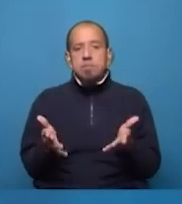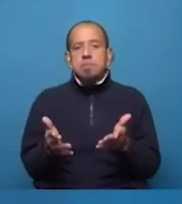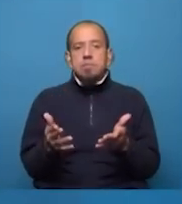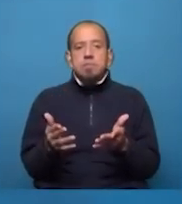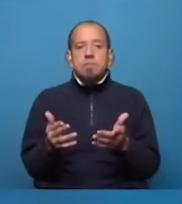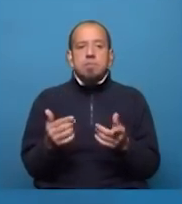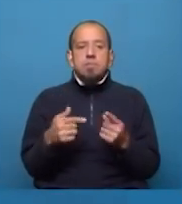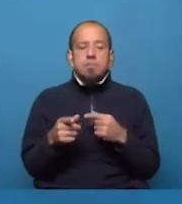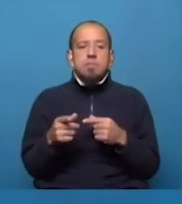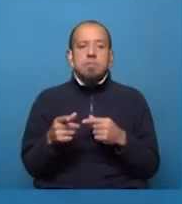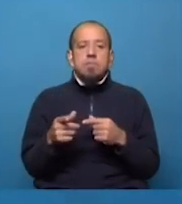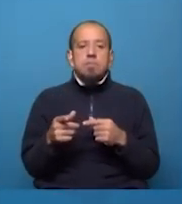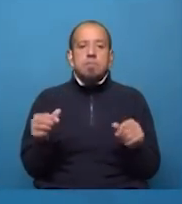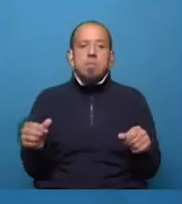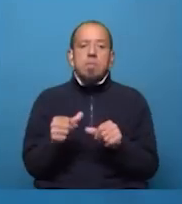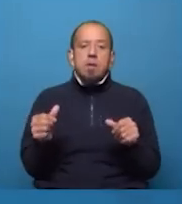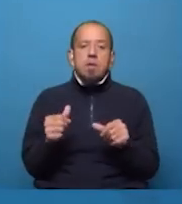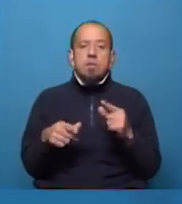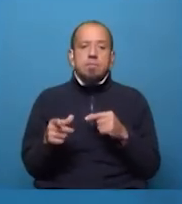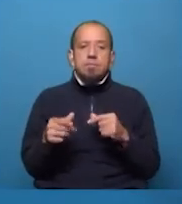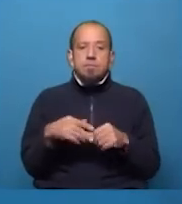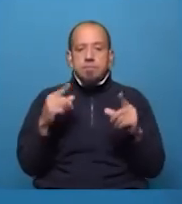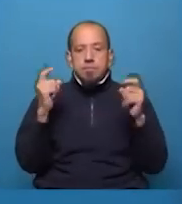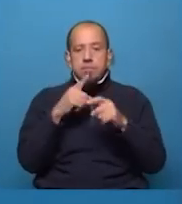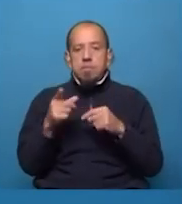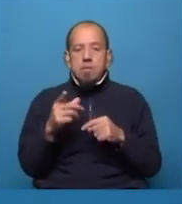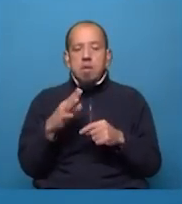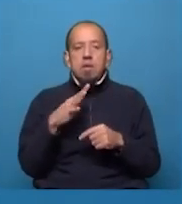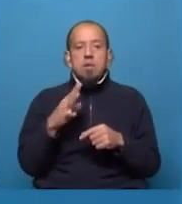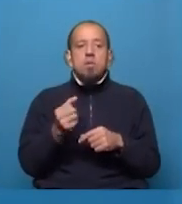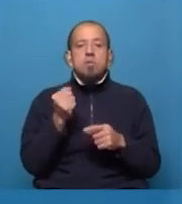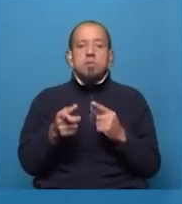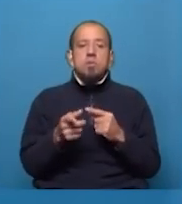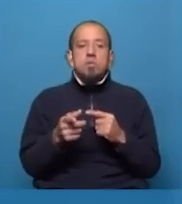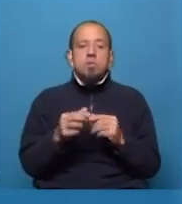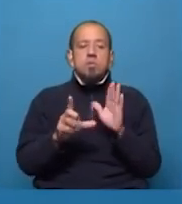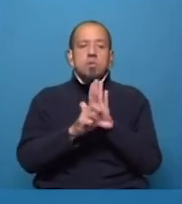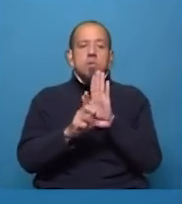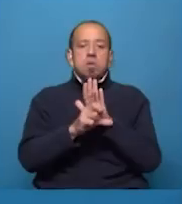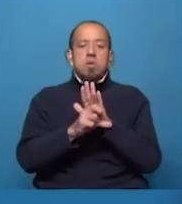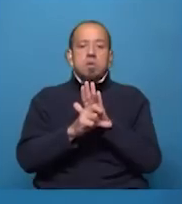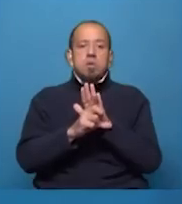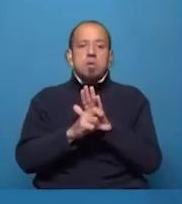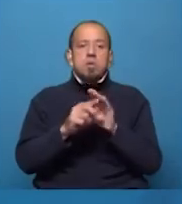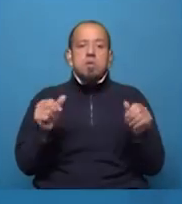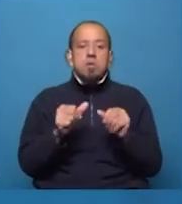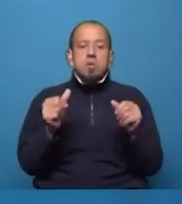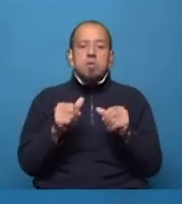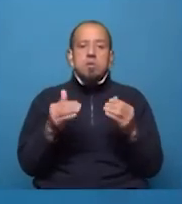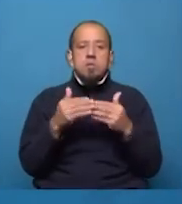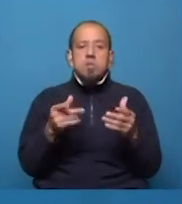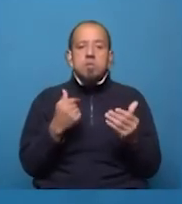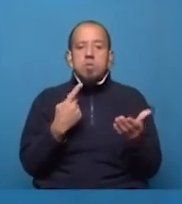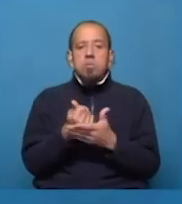que se concretan operaciones que son difíciles de detectar porque son operaciones teóricamente legales no mover una cuenta abrir una cuenta